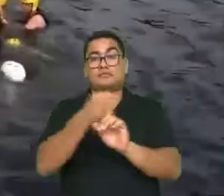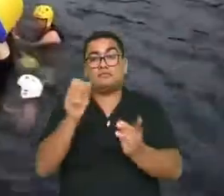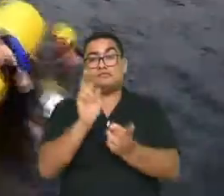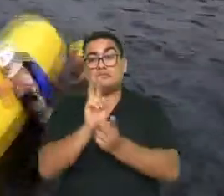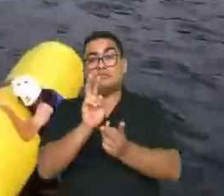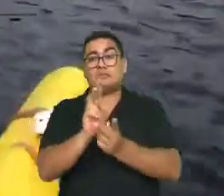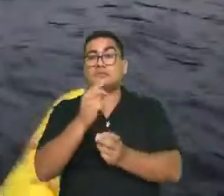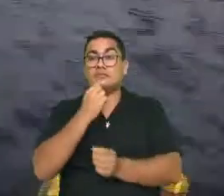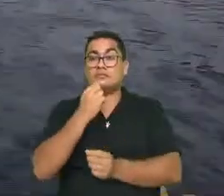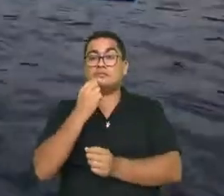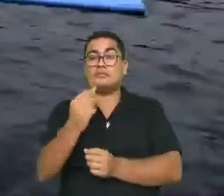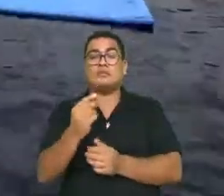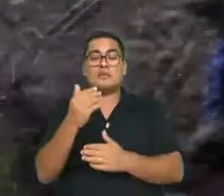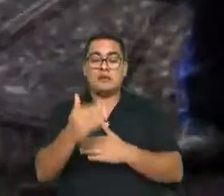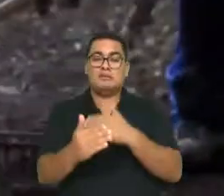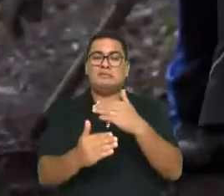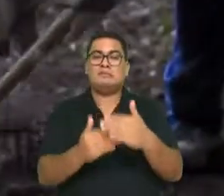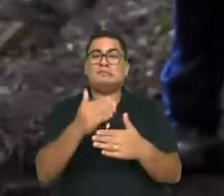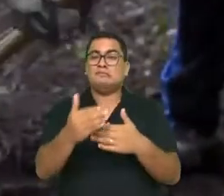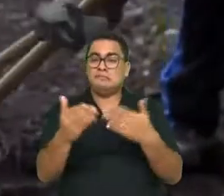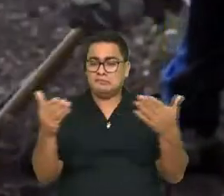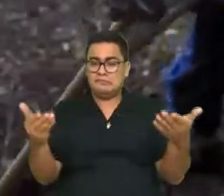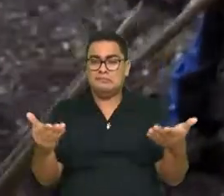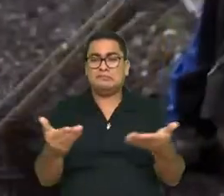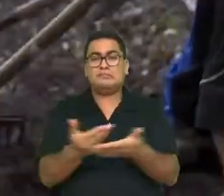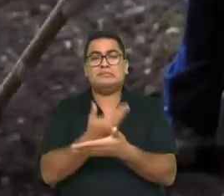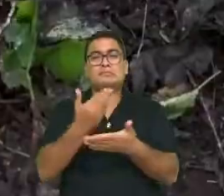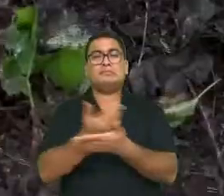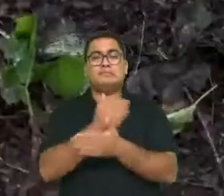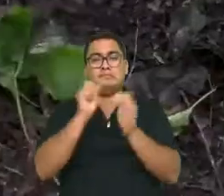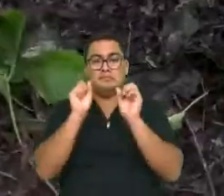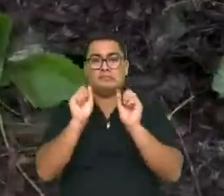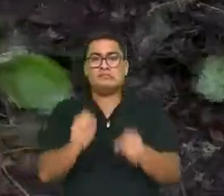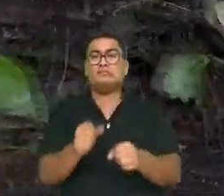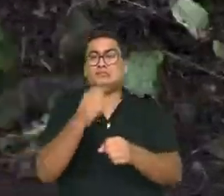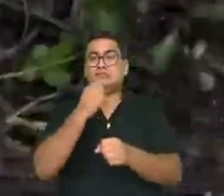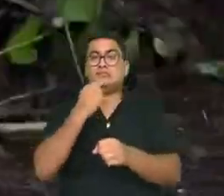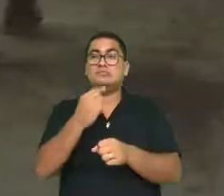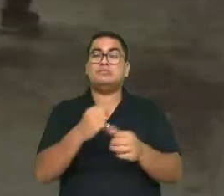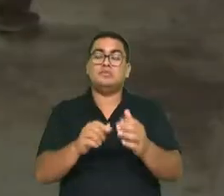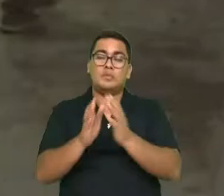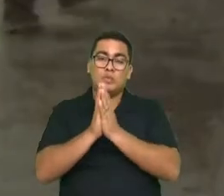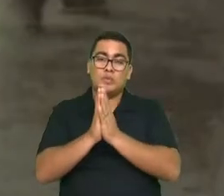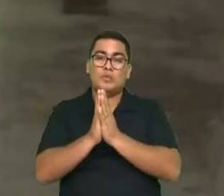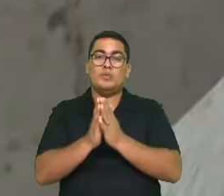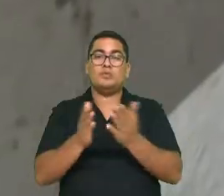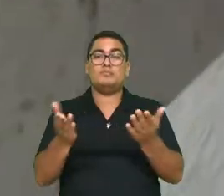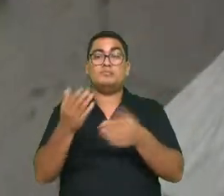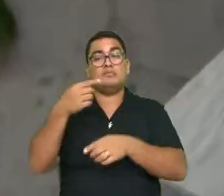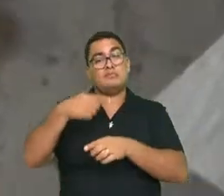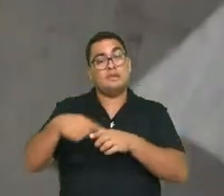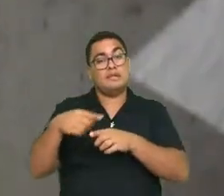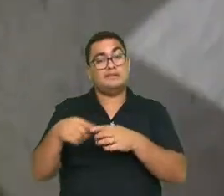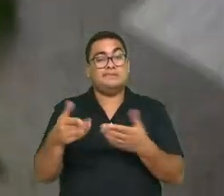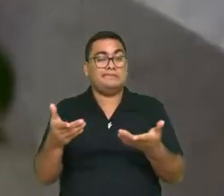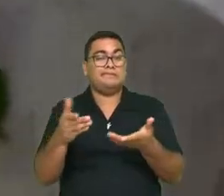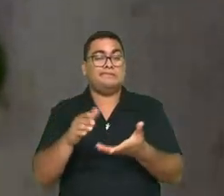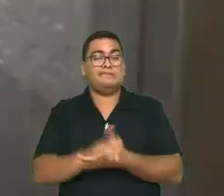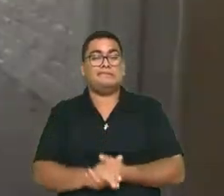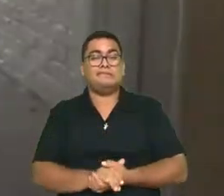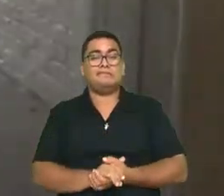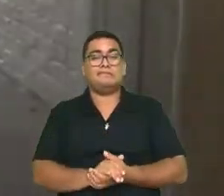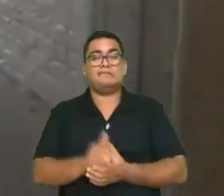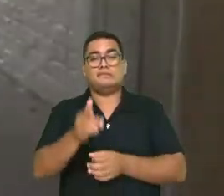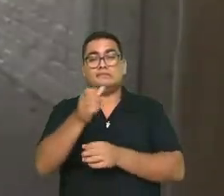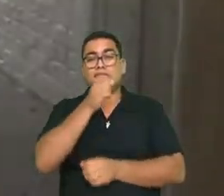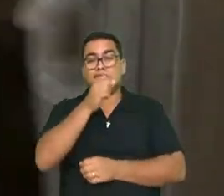había establecido un proceso accesible para que las víctimas pidieran una indemnización. Para